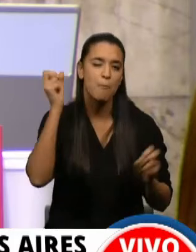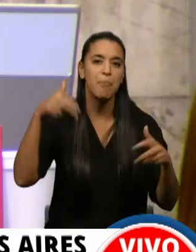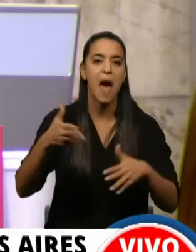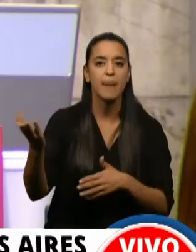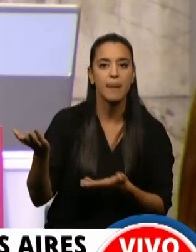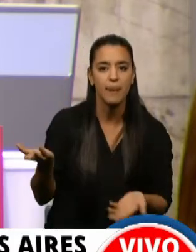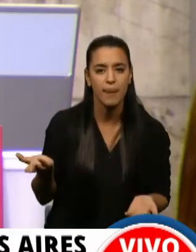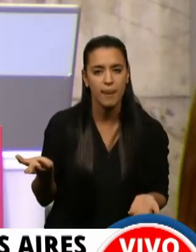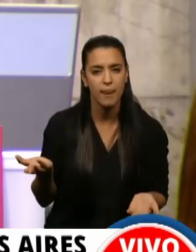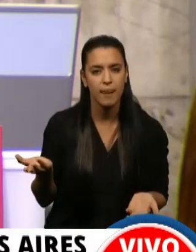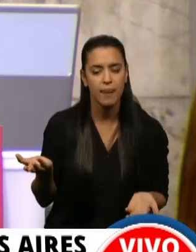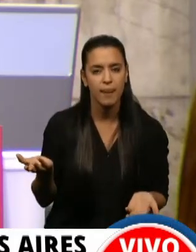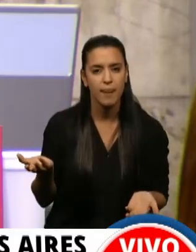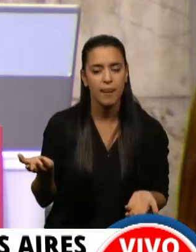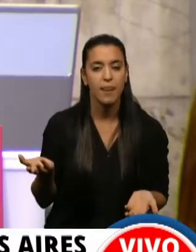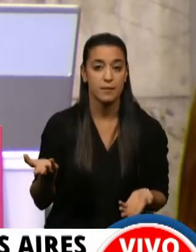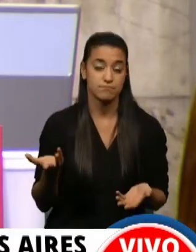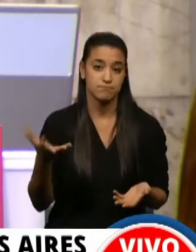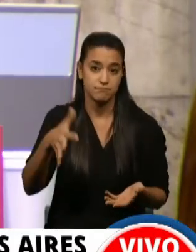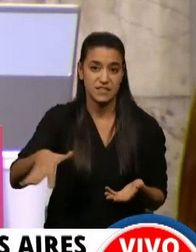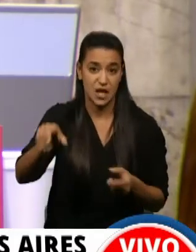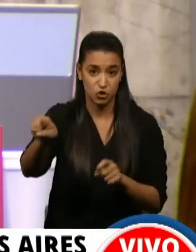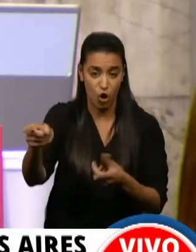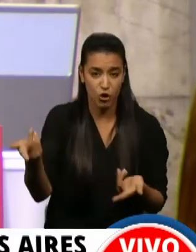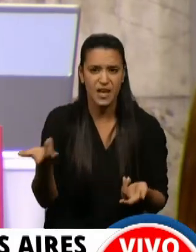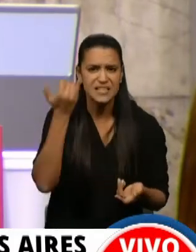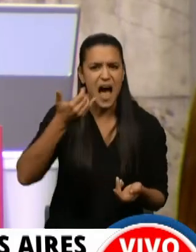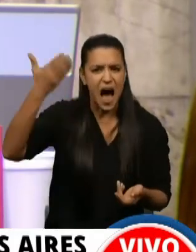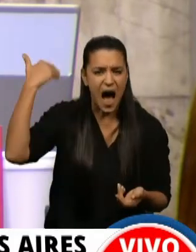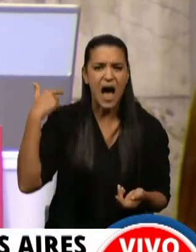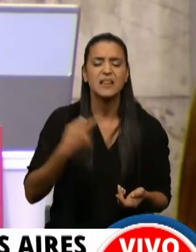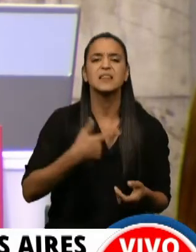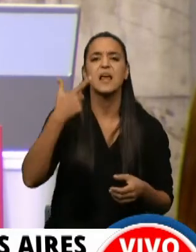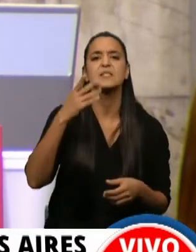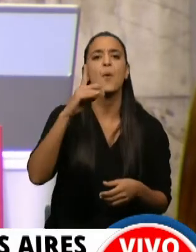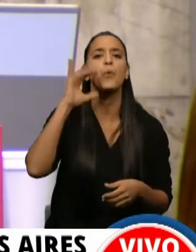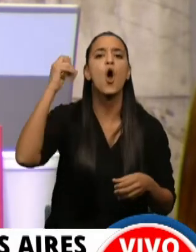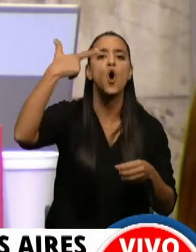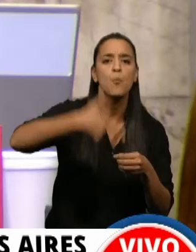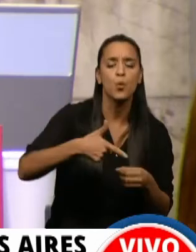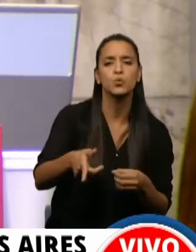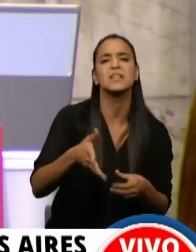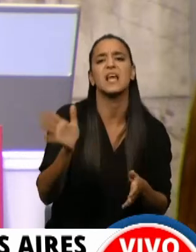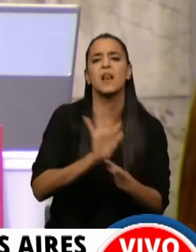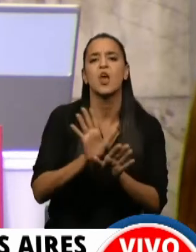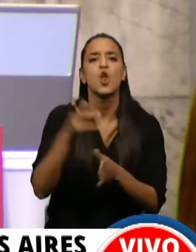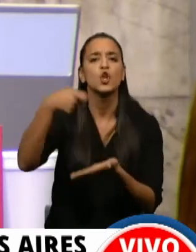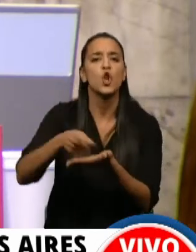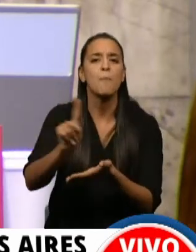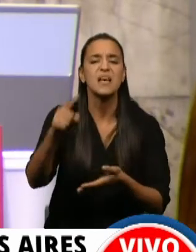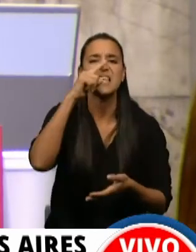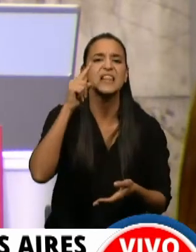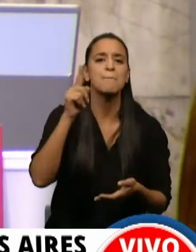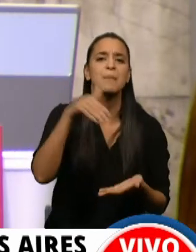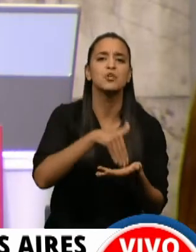estratégico al sector. Ya vimos que en biocombustible hubo perdones impositivos de 7.500 millones